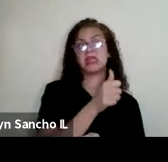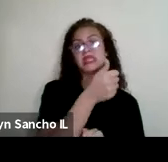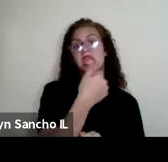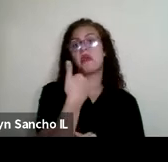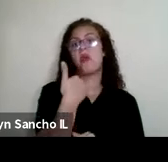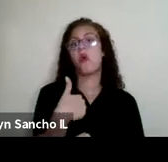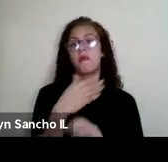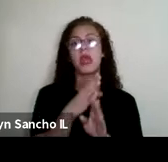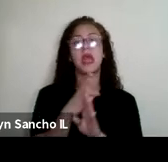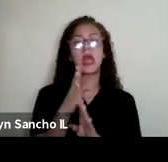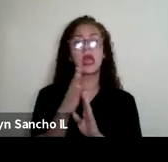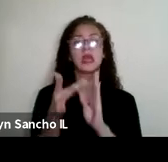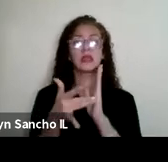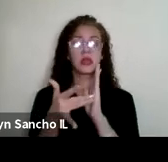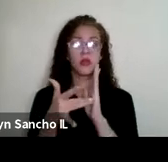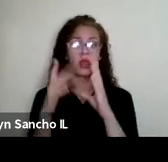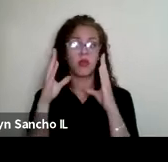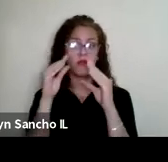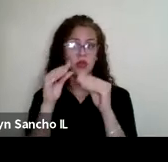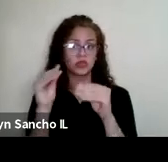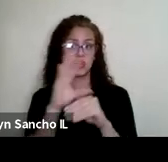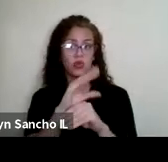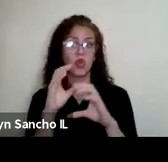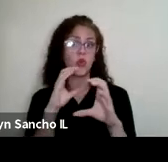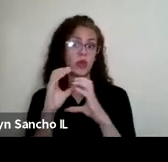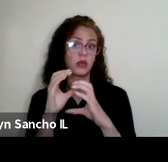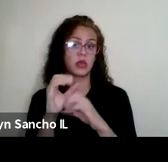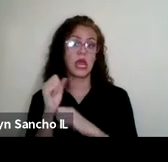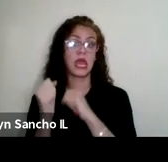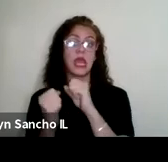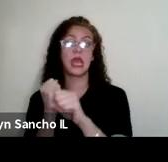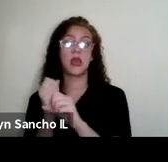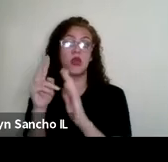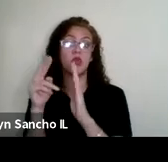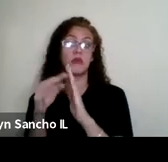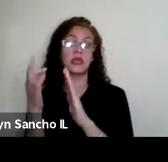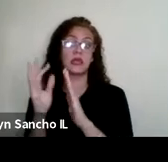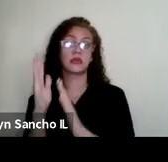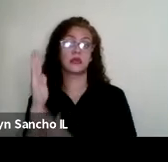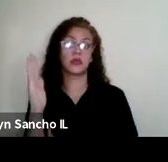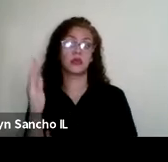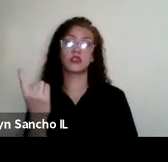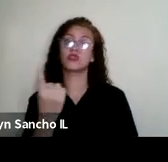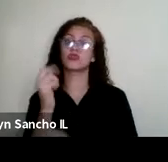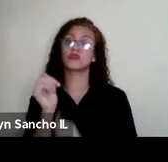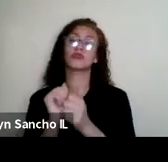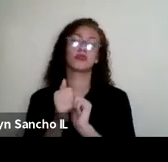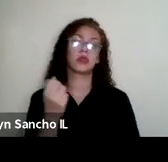10 hombres en las carreras de tecnologías de información y comunicación, en el año 2019 solo se